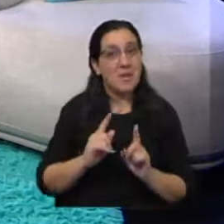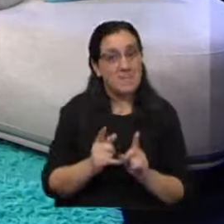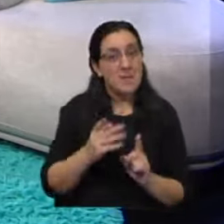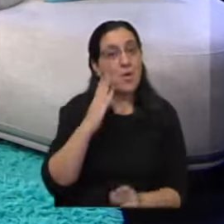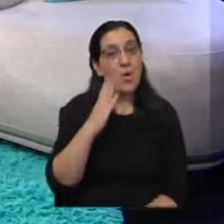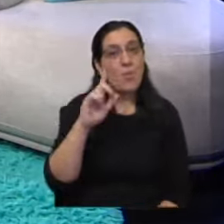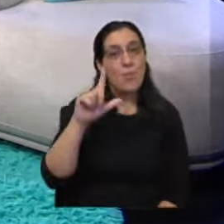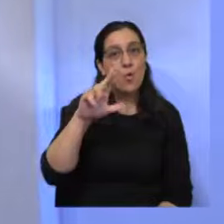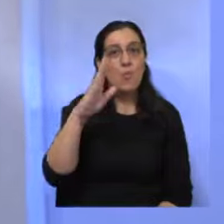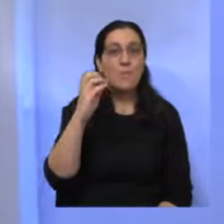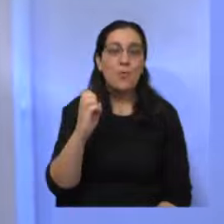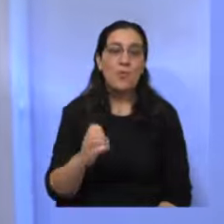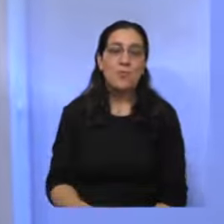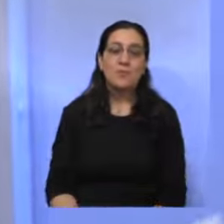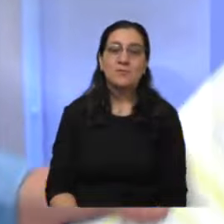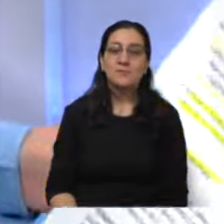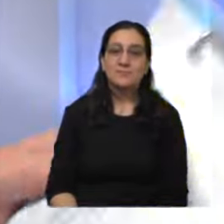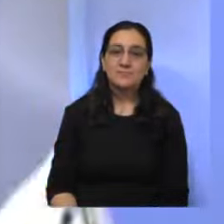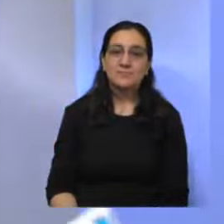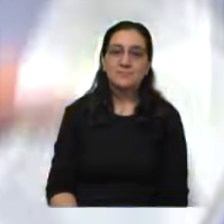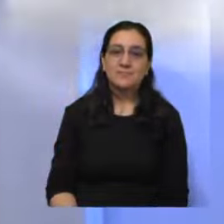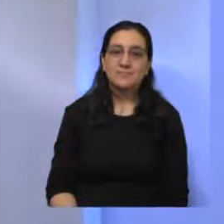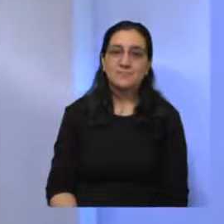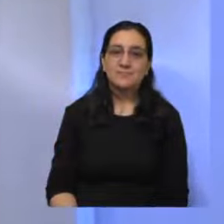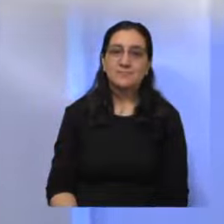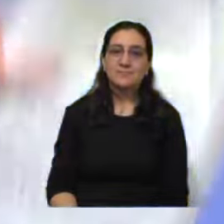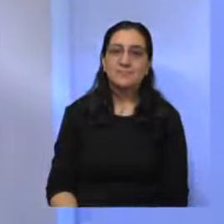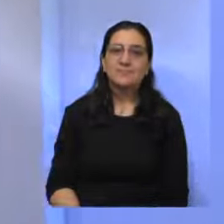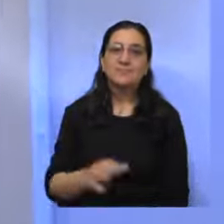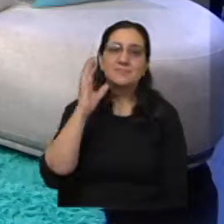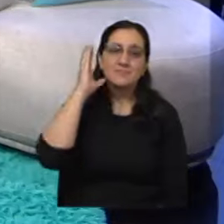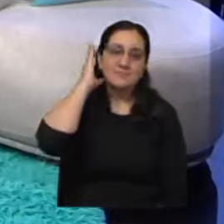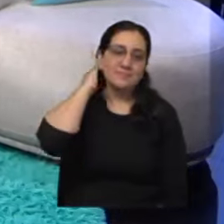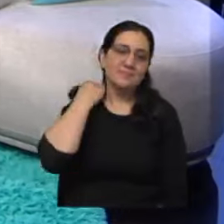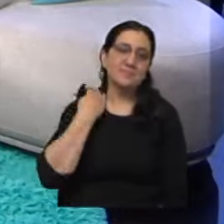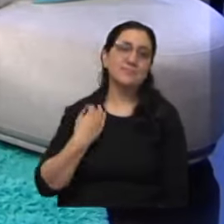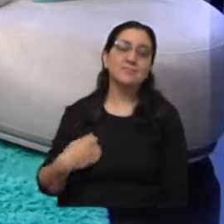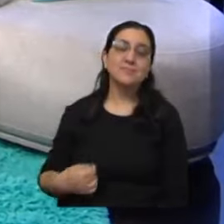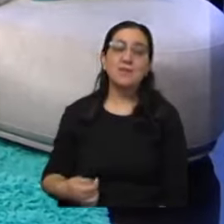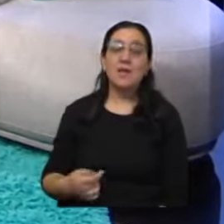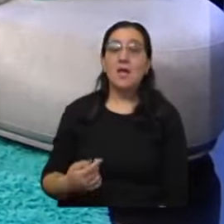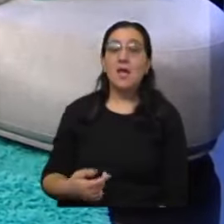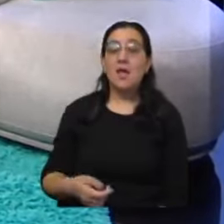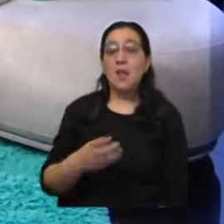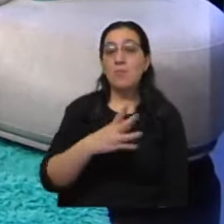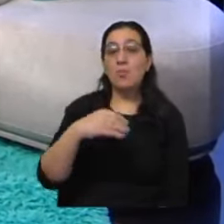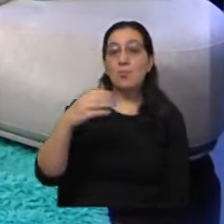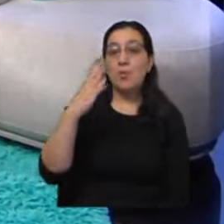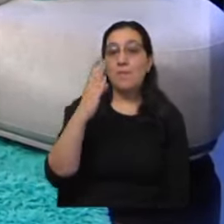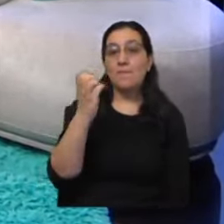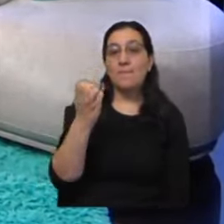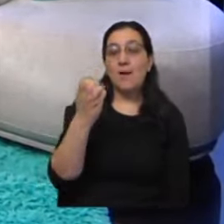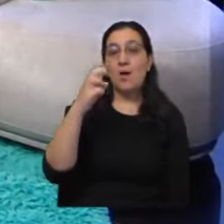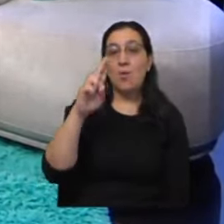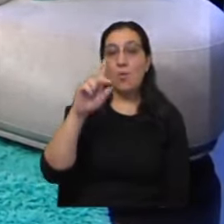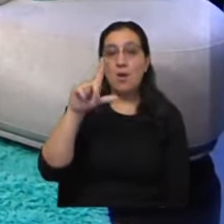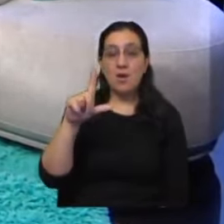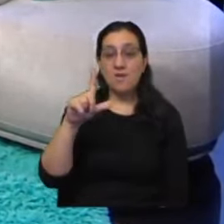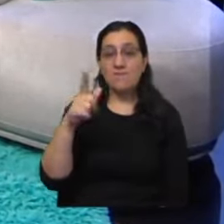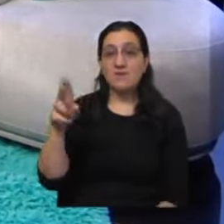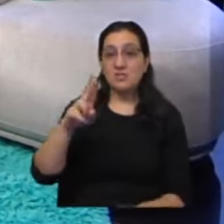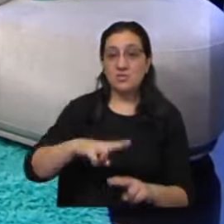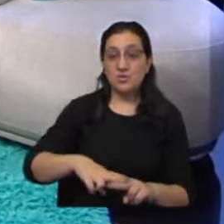Estaba llegando ahí. Eso no, que se les va la mano a los boliches. El pulpo Paul falleció. ¿Sí? No nos dio lástima porque